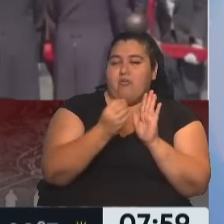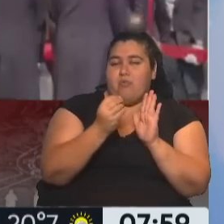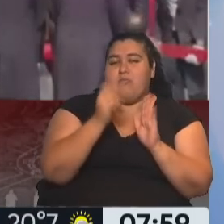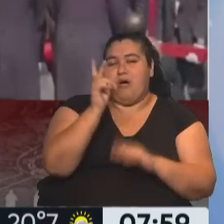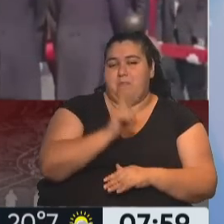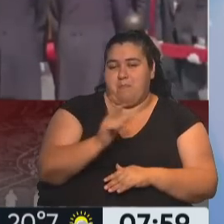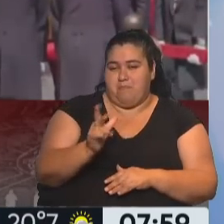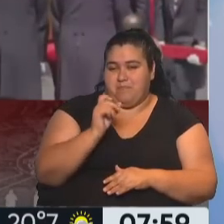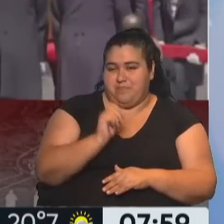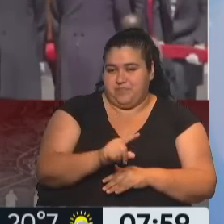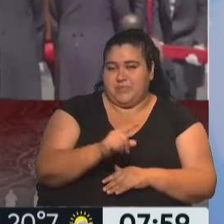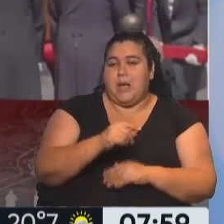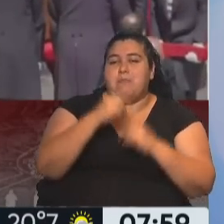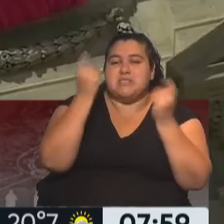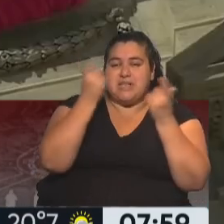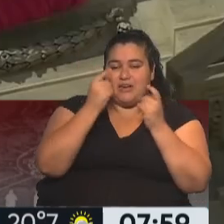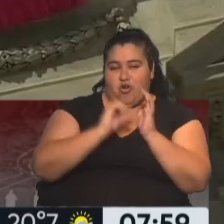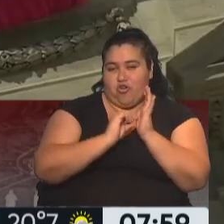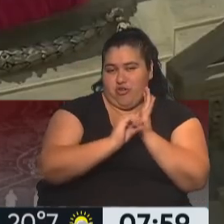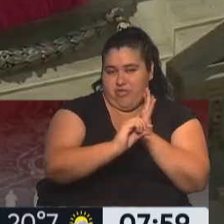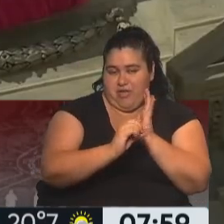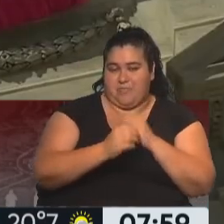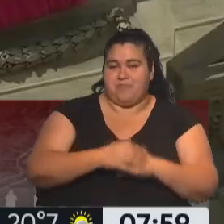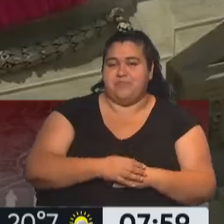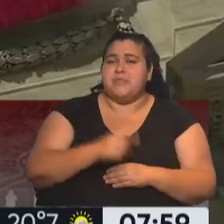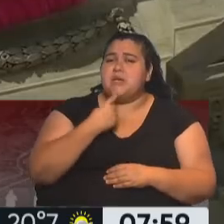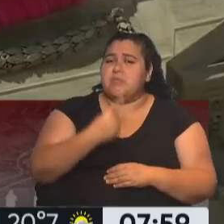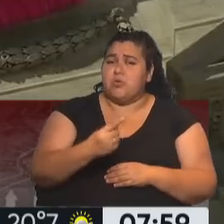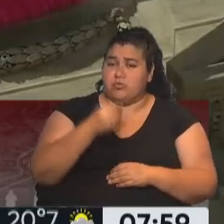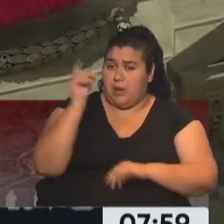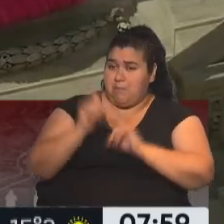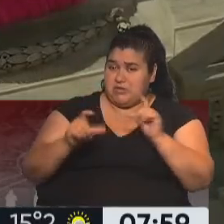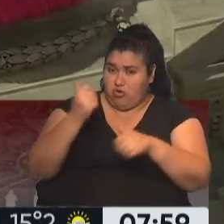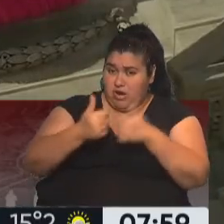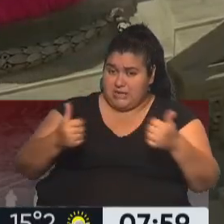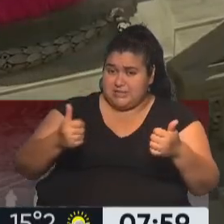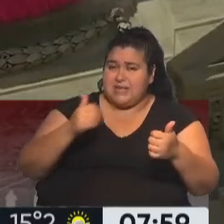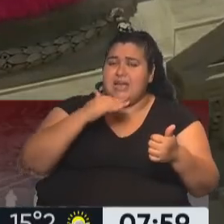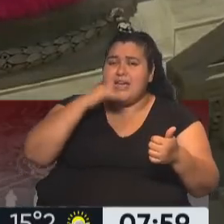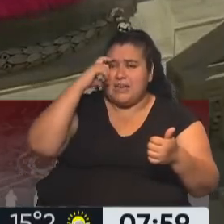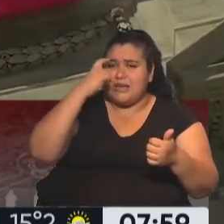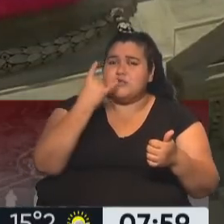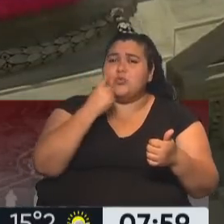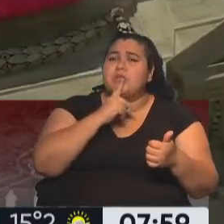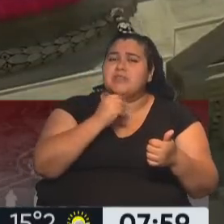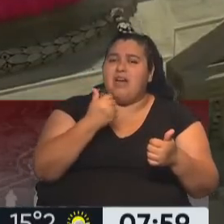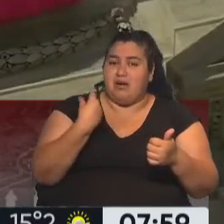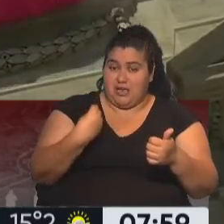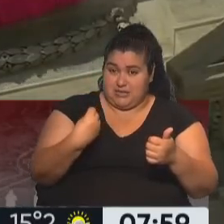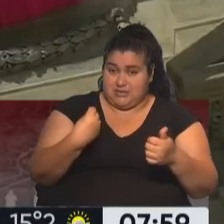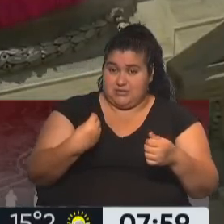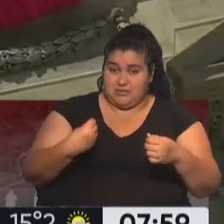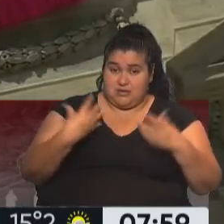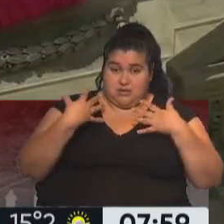pontificado, Misericordiat Atac Elici. ¿Son jesuitas los que están ingresando en este momento? ¿Tienen como una sotana negra con capucha? No